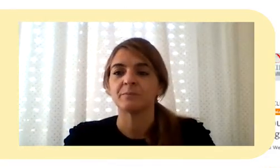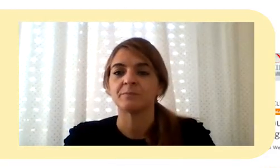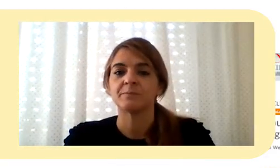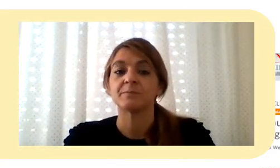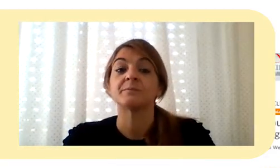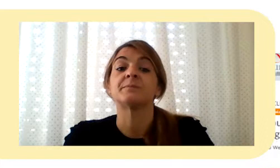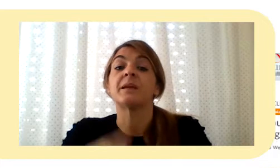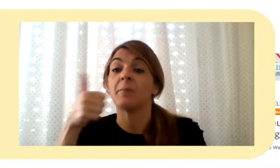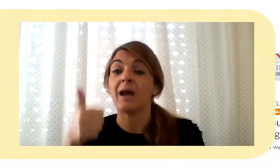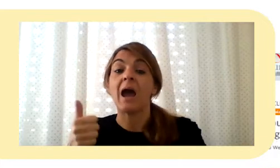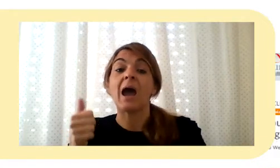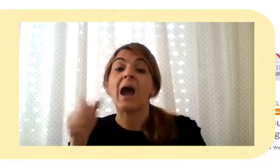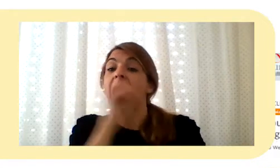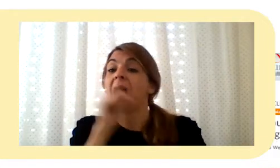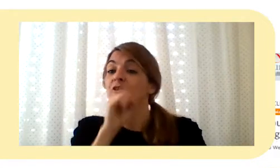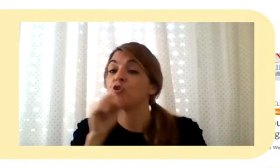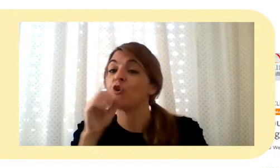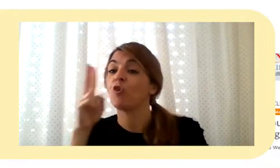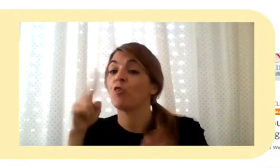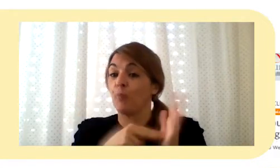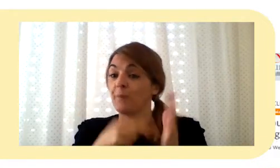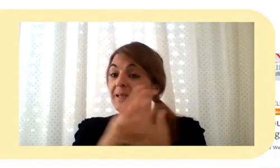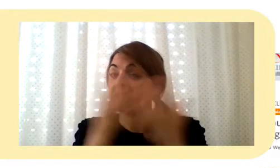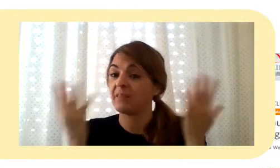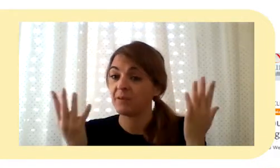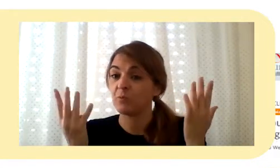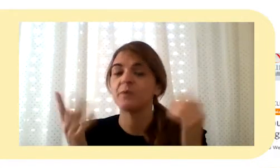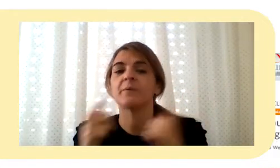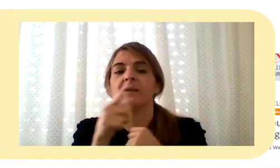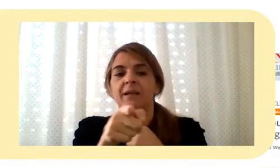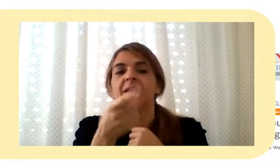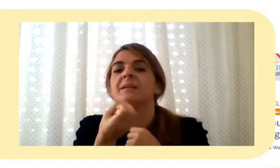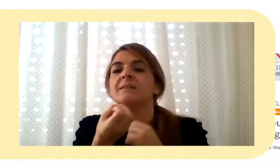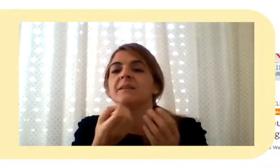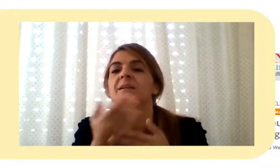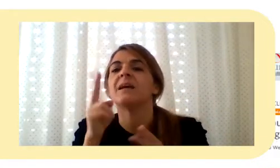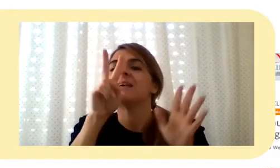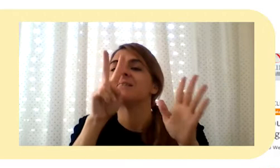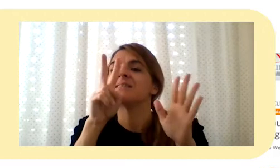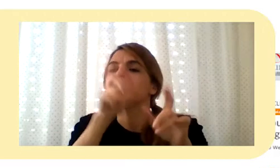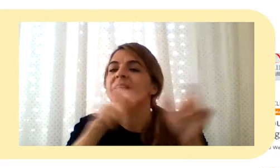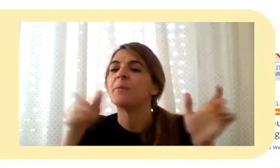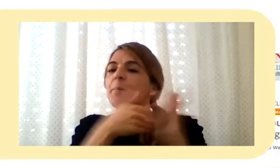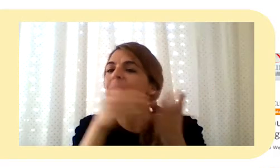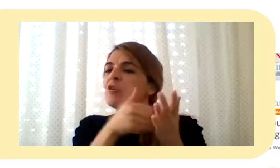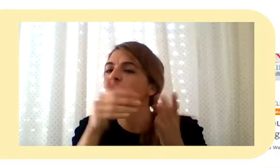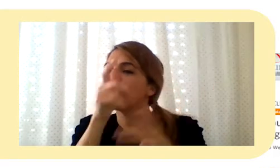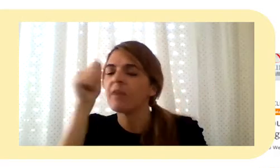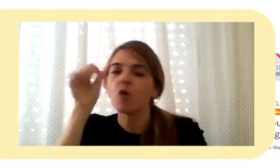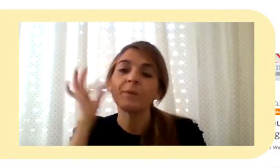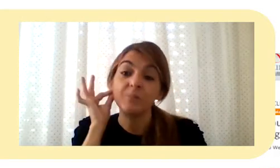2019 aparece un artículo publicado en Nature Communication en 7 millones de hombres y mujeres